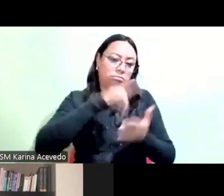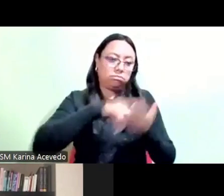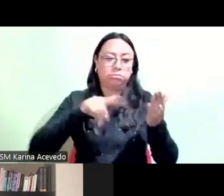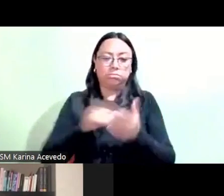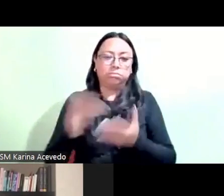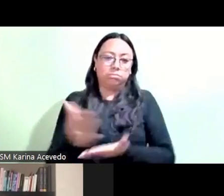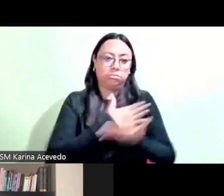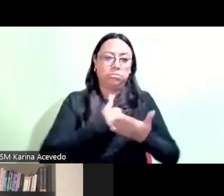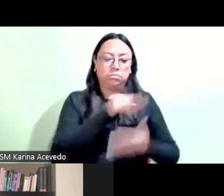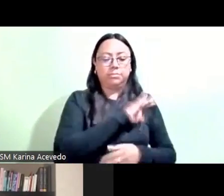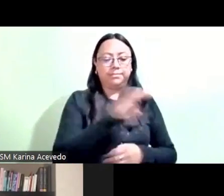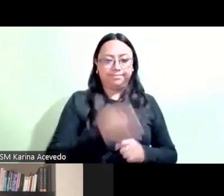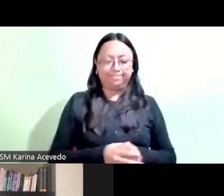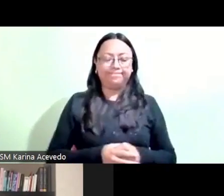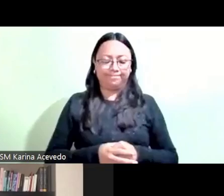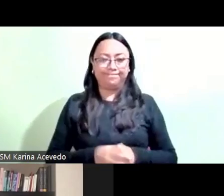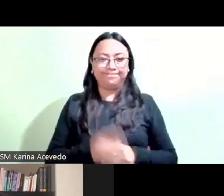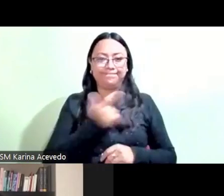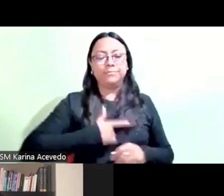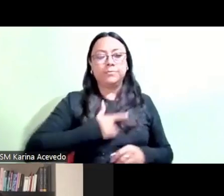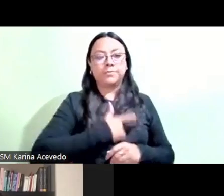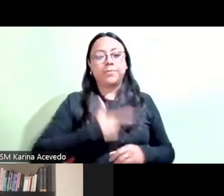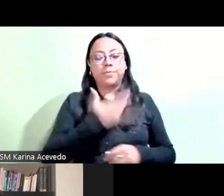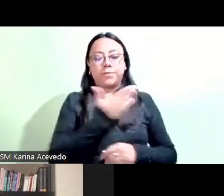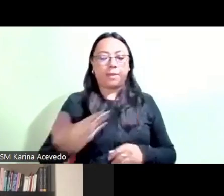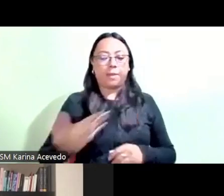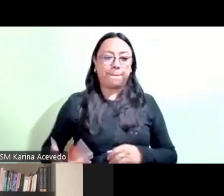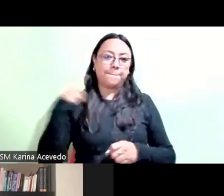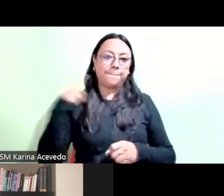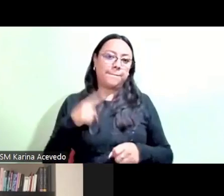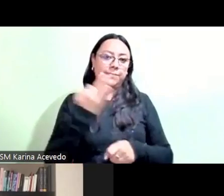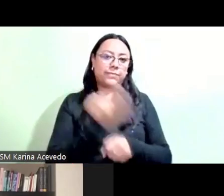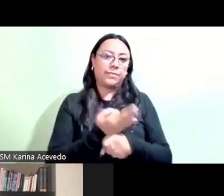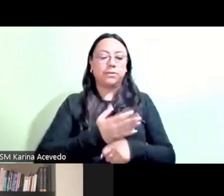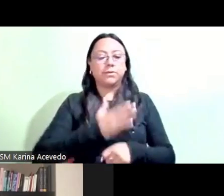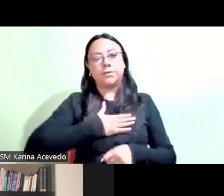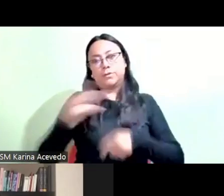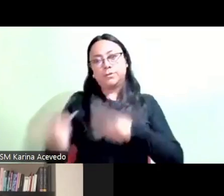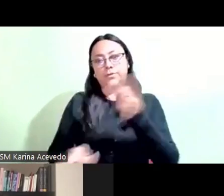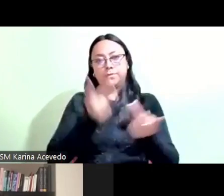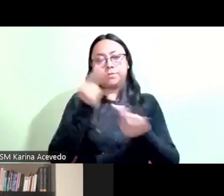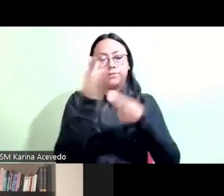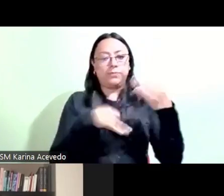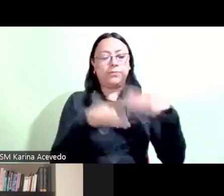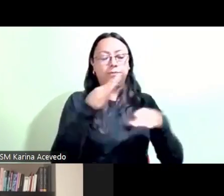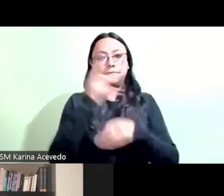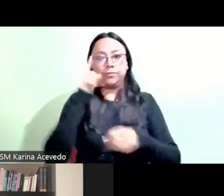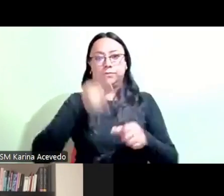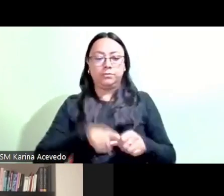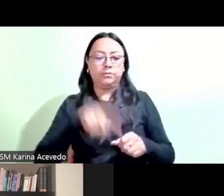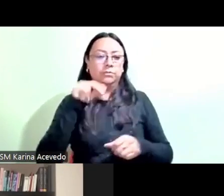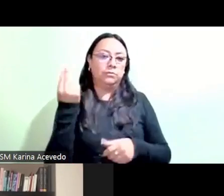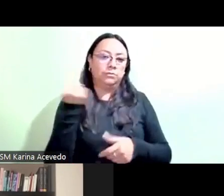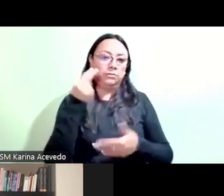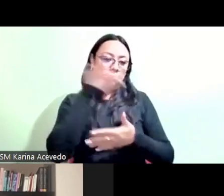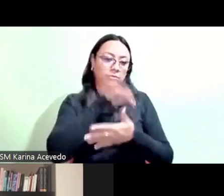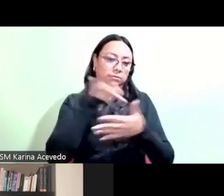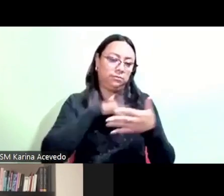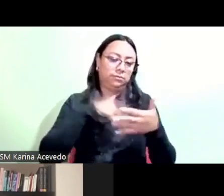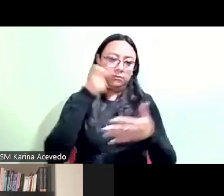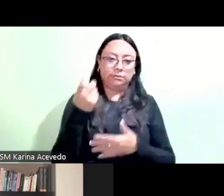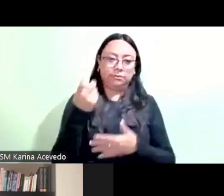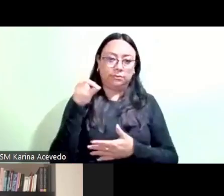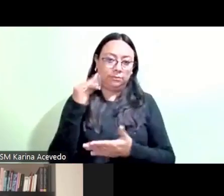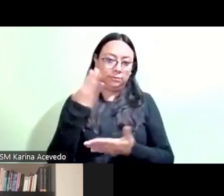favor. Sí, con todo gusto, por instrucciones de la presidencia, se consulta a las y a los integrantes si es de dispensarse la lectura del